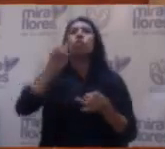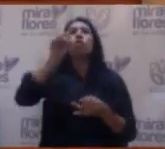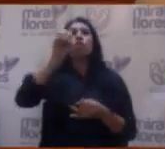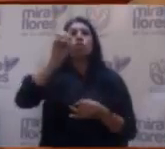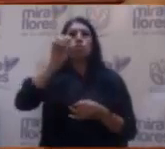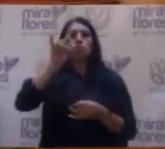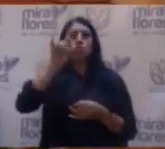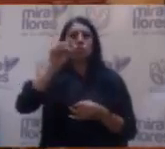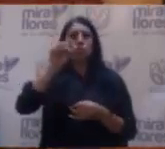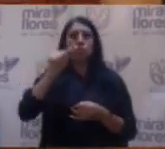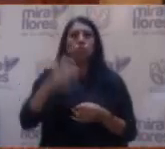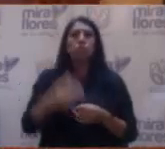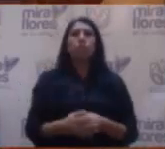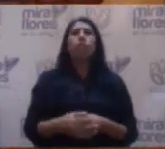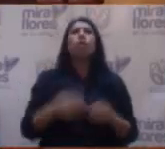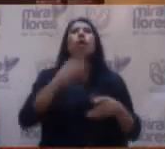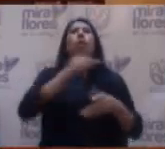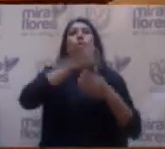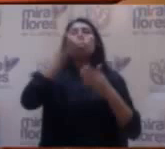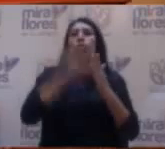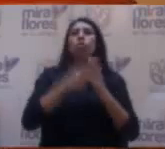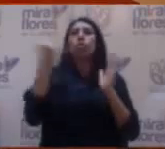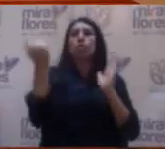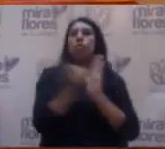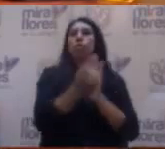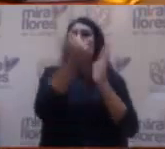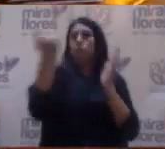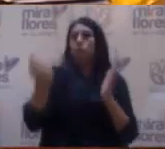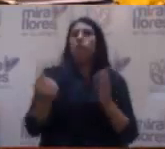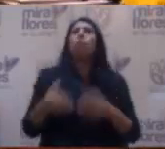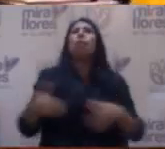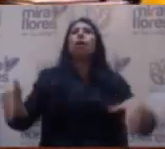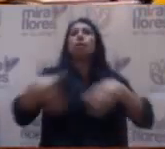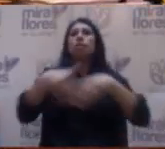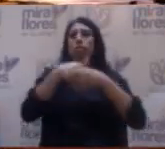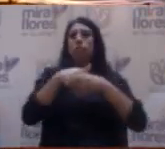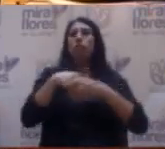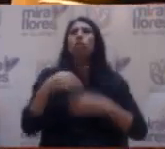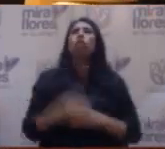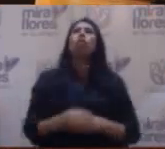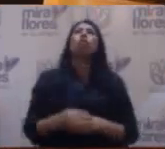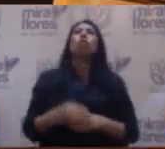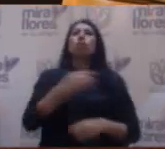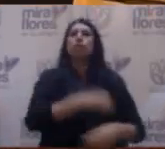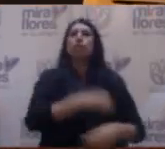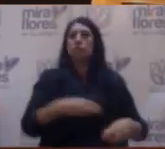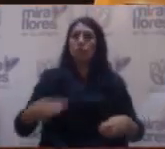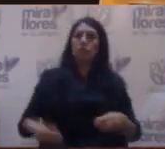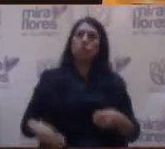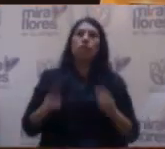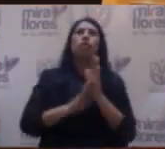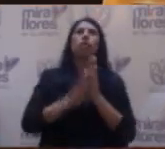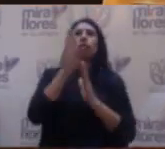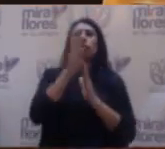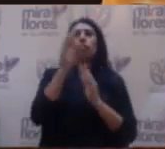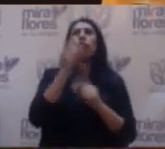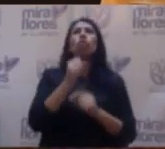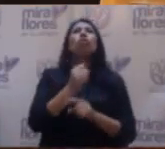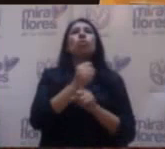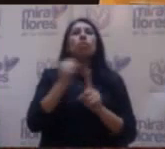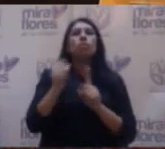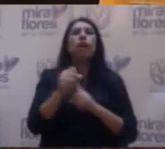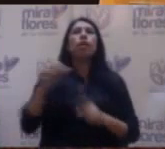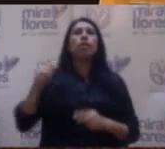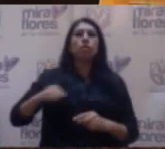Proyecto de acuerdo de Consejo que aprueba el convenio de gestión entre el Ministerio de Desarrollo e Inclusión Social y la Municipalidad Distrital